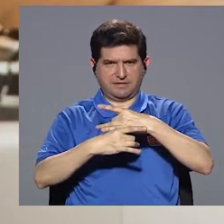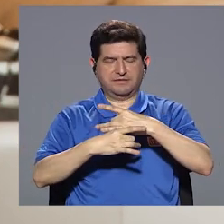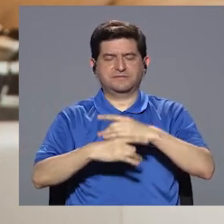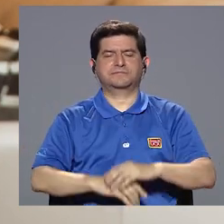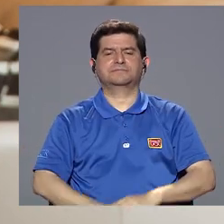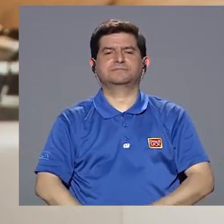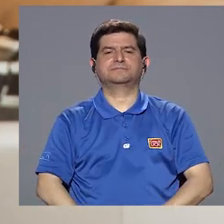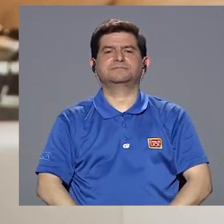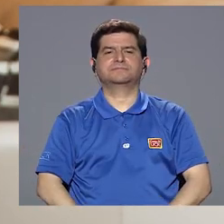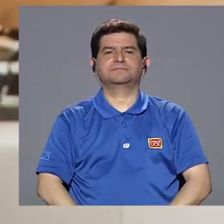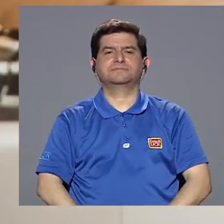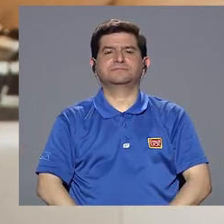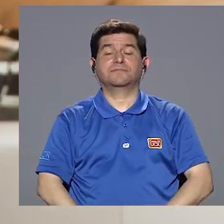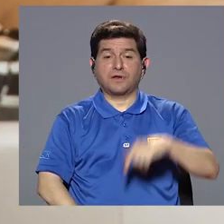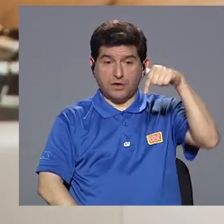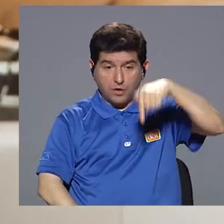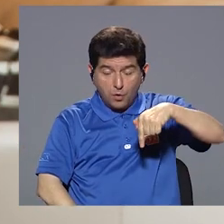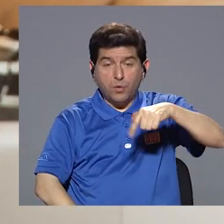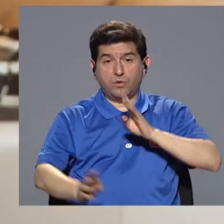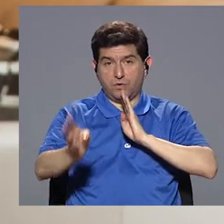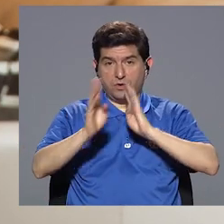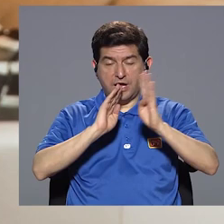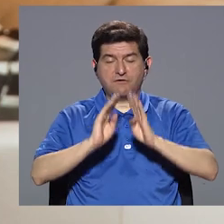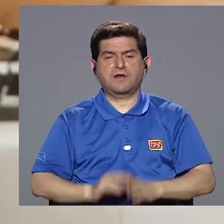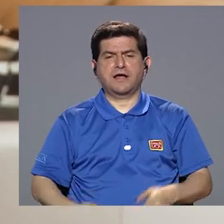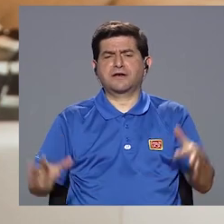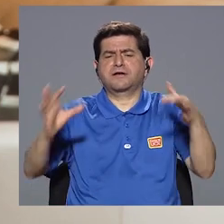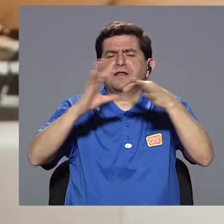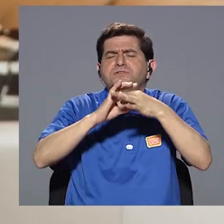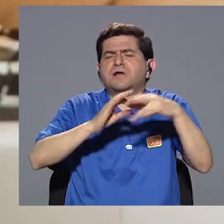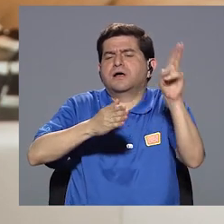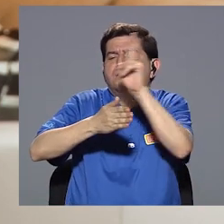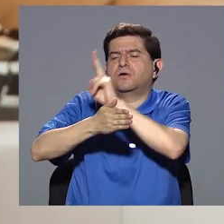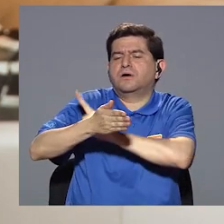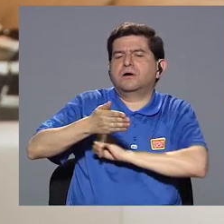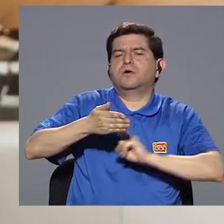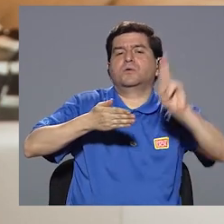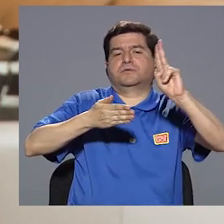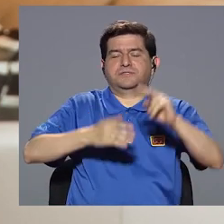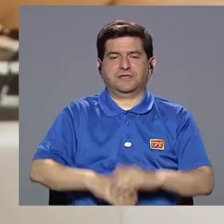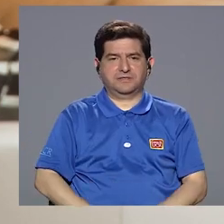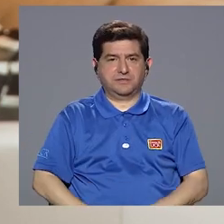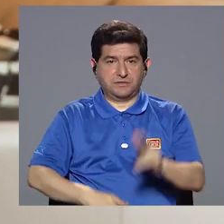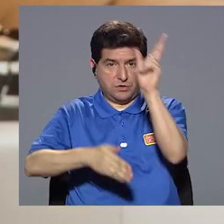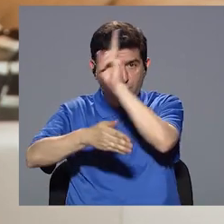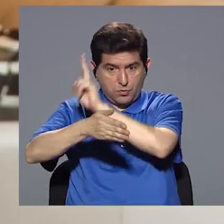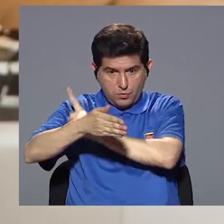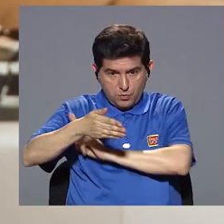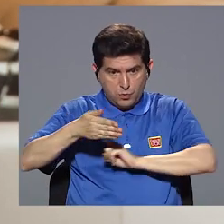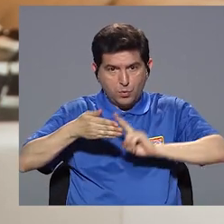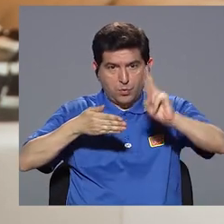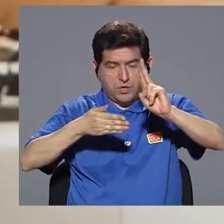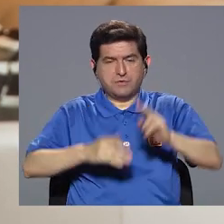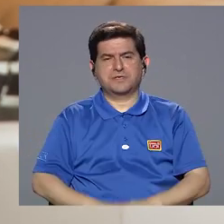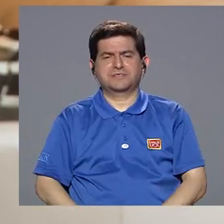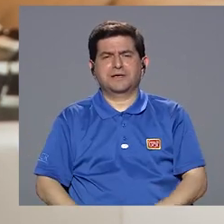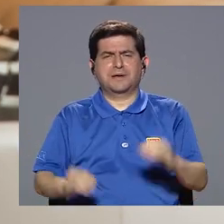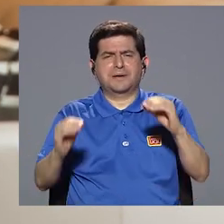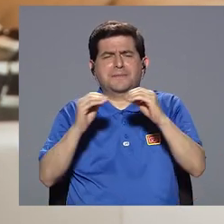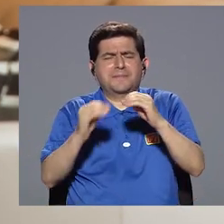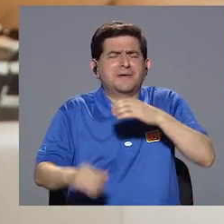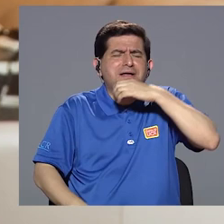interés hoy vamos a conversar sobre la universidad la universidad